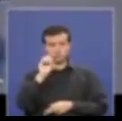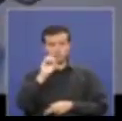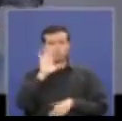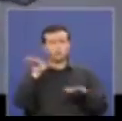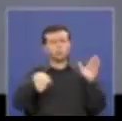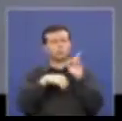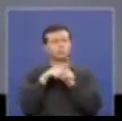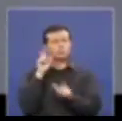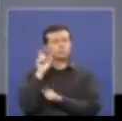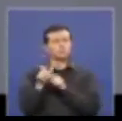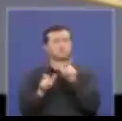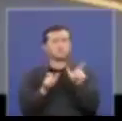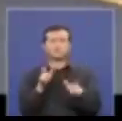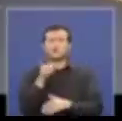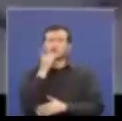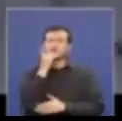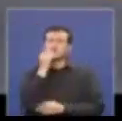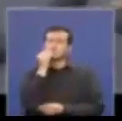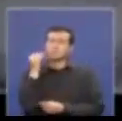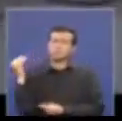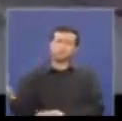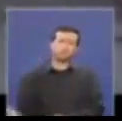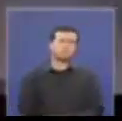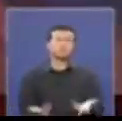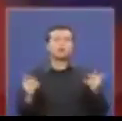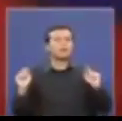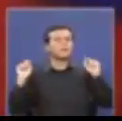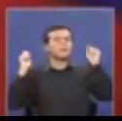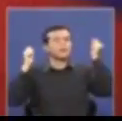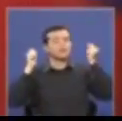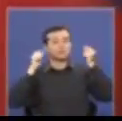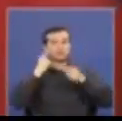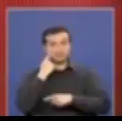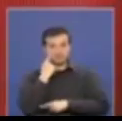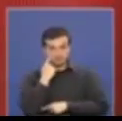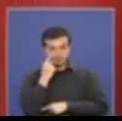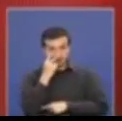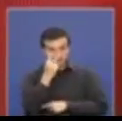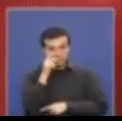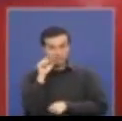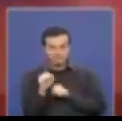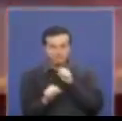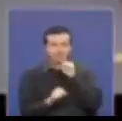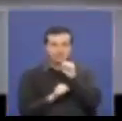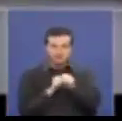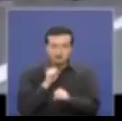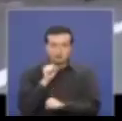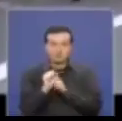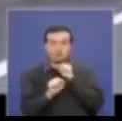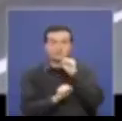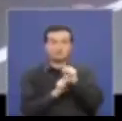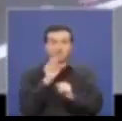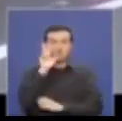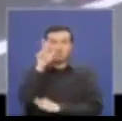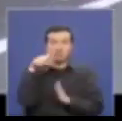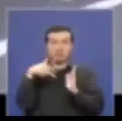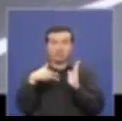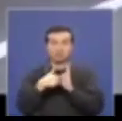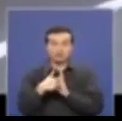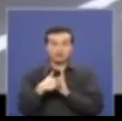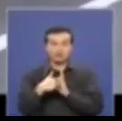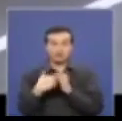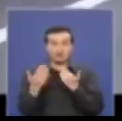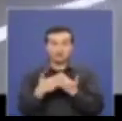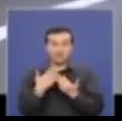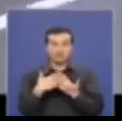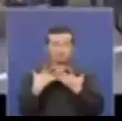todo el mundo con tremendo desayuno. ¡Qué fiesta que se armó! Pero ahí están las subiditas, ¿no? Y a 3.000 metros de altura no es nada fácil.